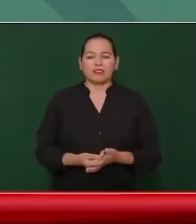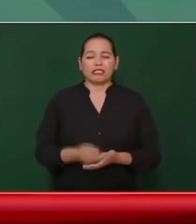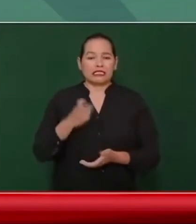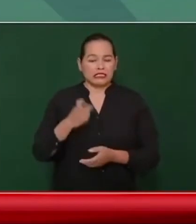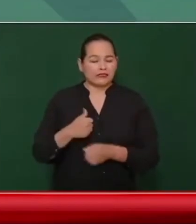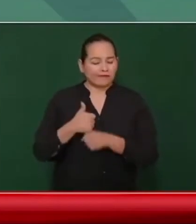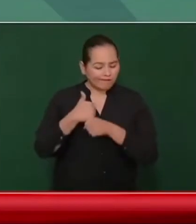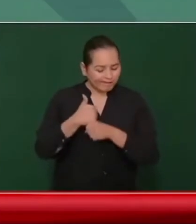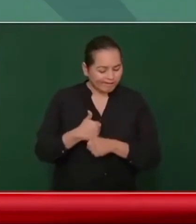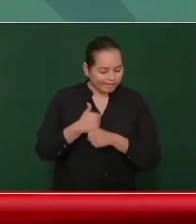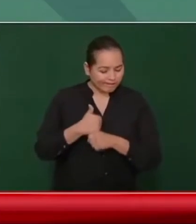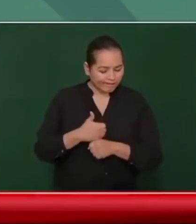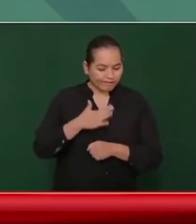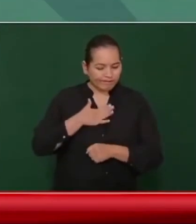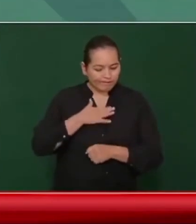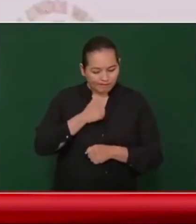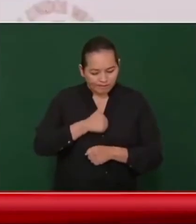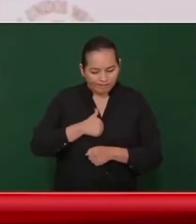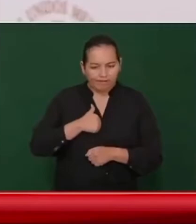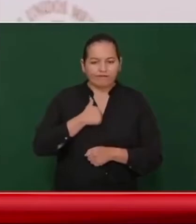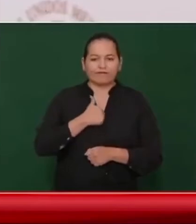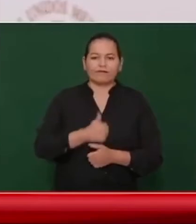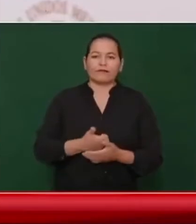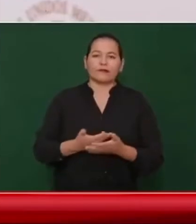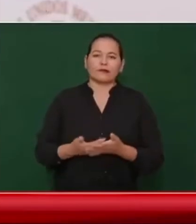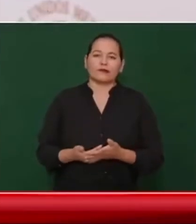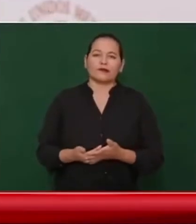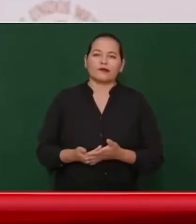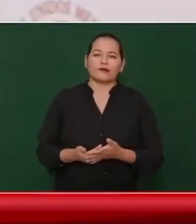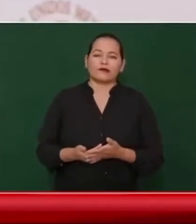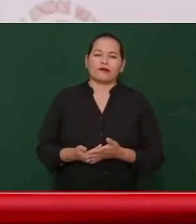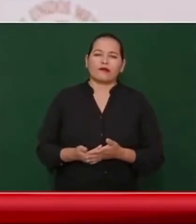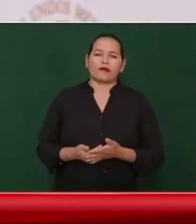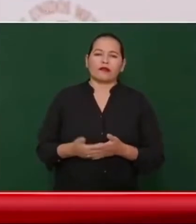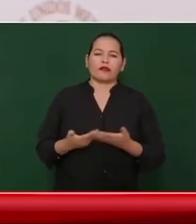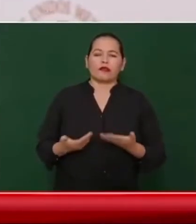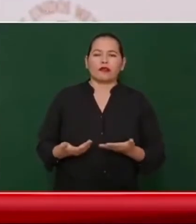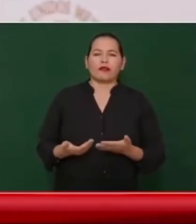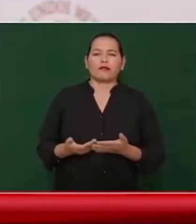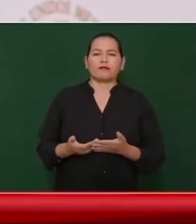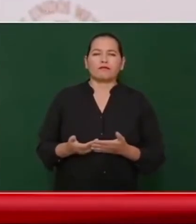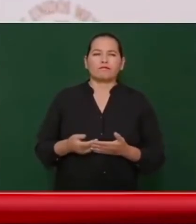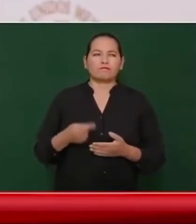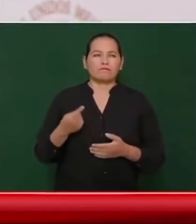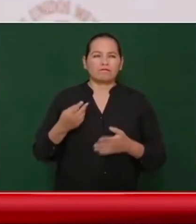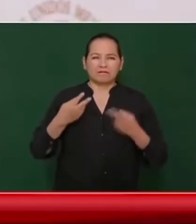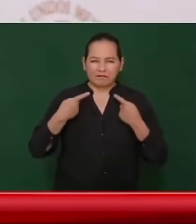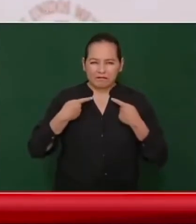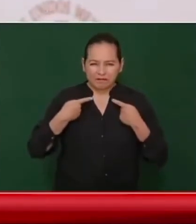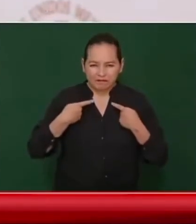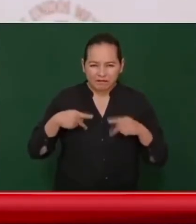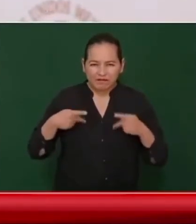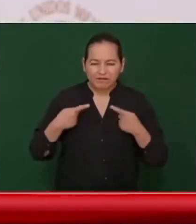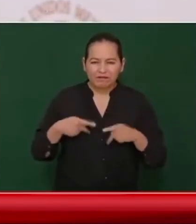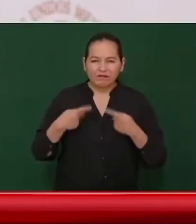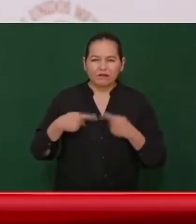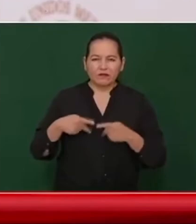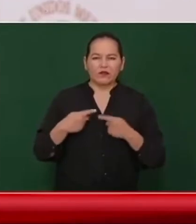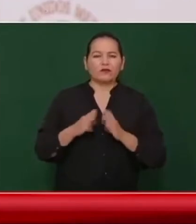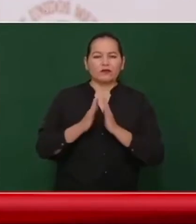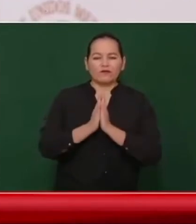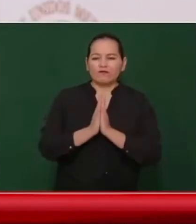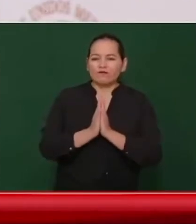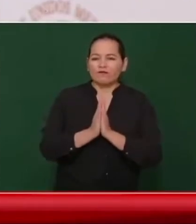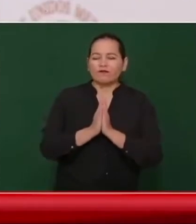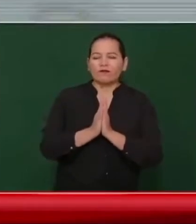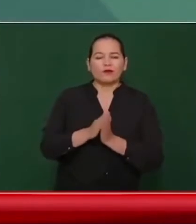duele. Entonces, que la gente no apoye